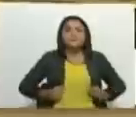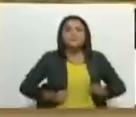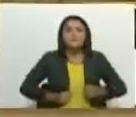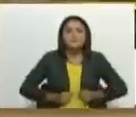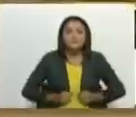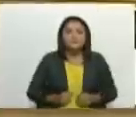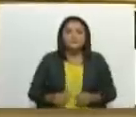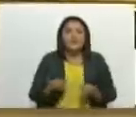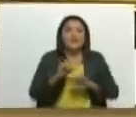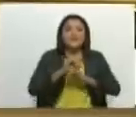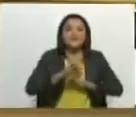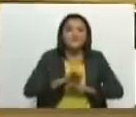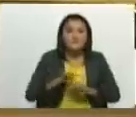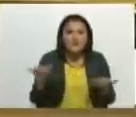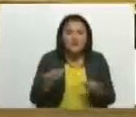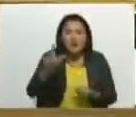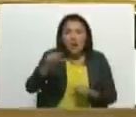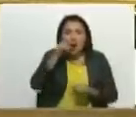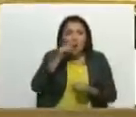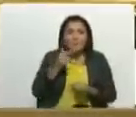Hasta aquí llegaste, Paracaima.